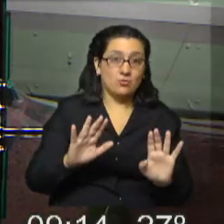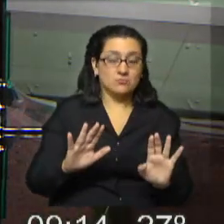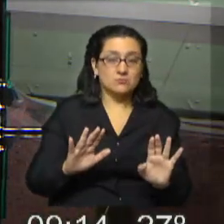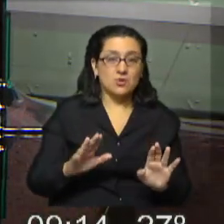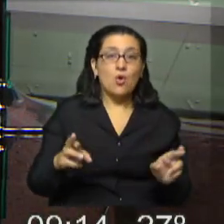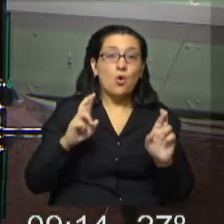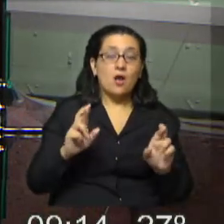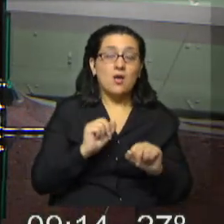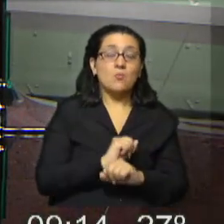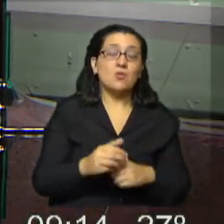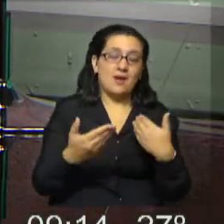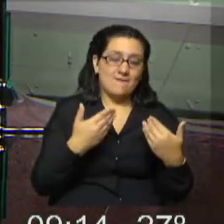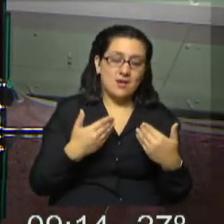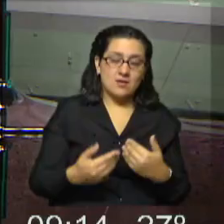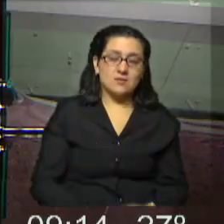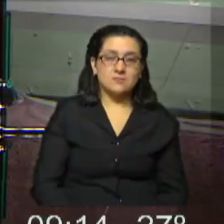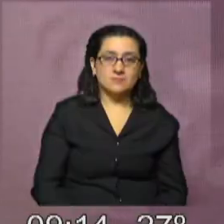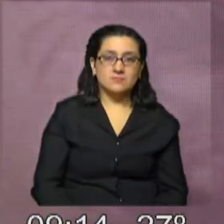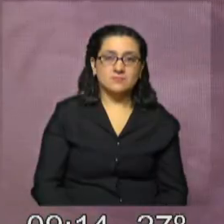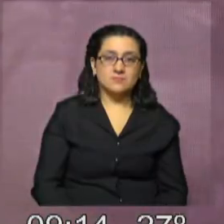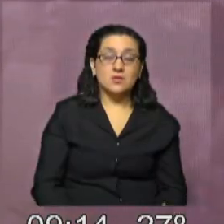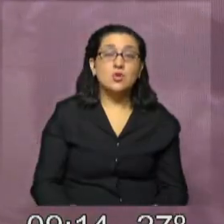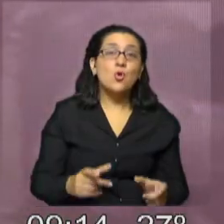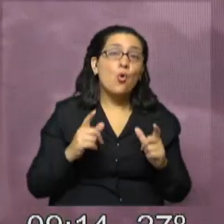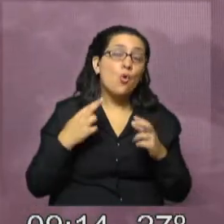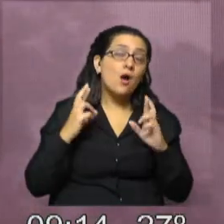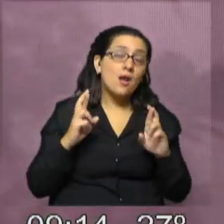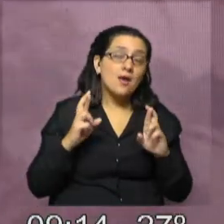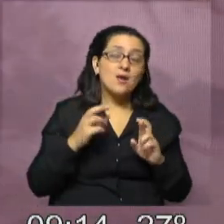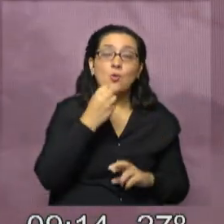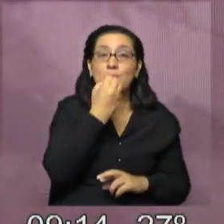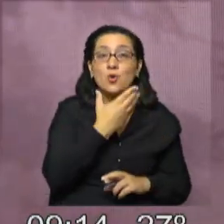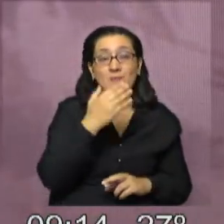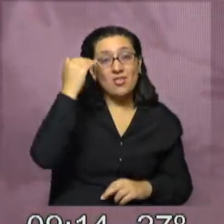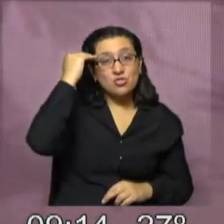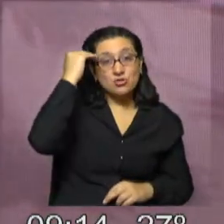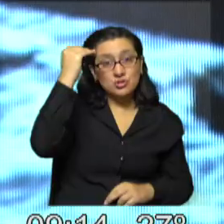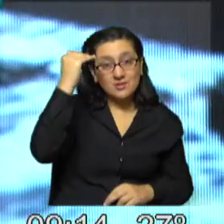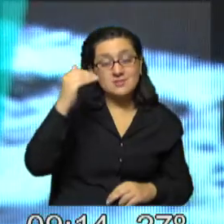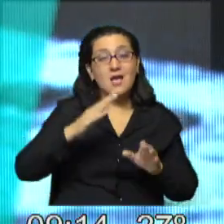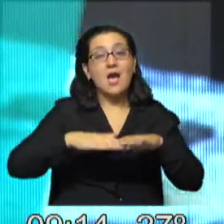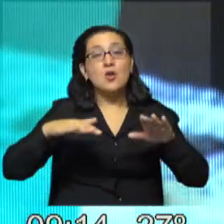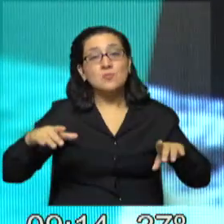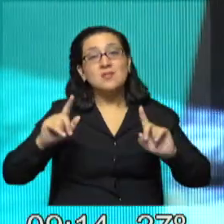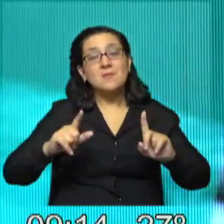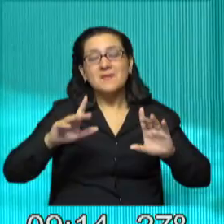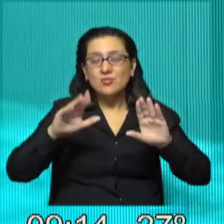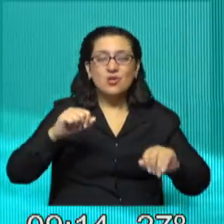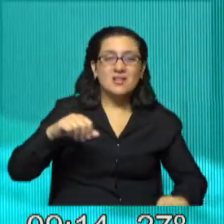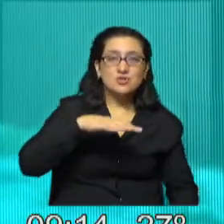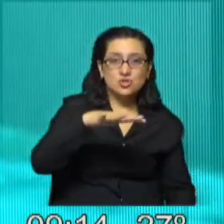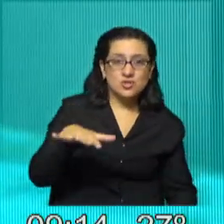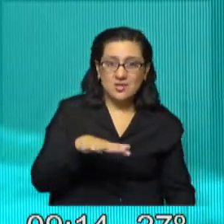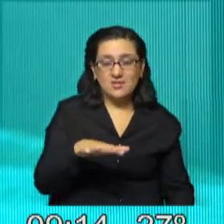se pueda dialogar en este corto periodo y que sea lo mejor para, bueno, docentes, alumnos y la sociedad toda, ¿eh? Para toda la sociedad, para toda la audiencia que